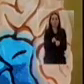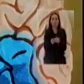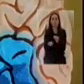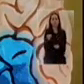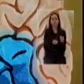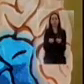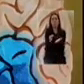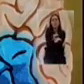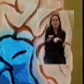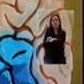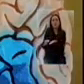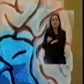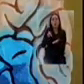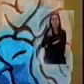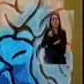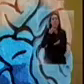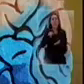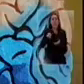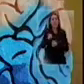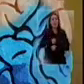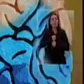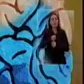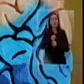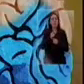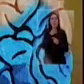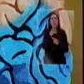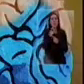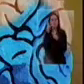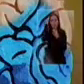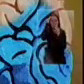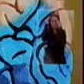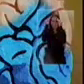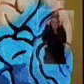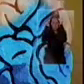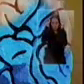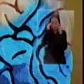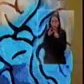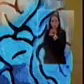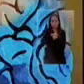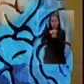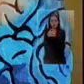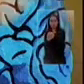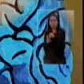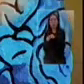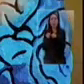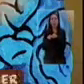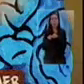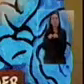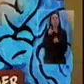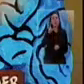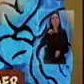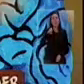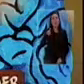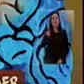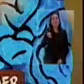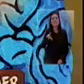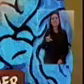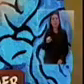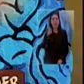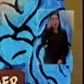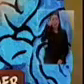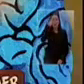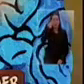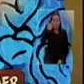las proteínas que termina generando unas especies de capas duras en el cerebro. Y eso deriva en demencia senil o